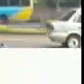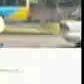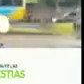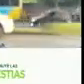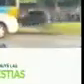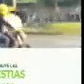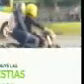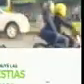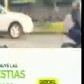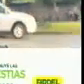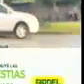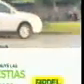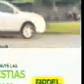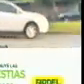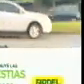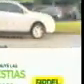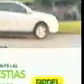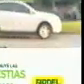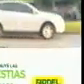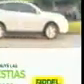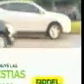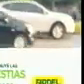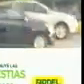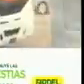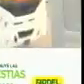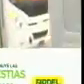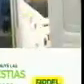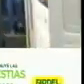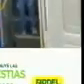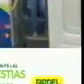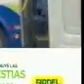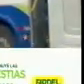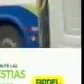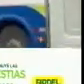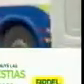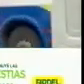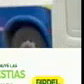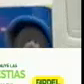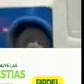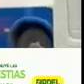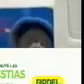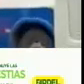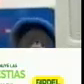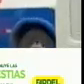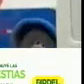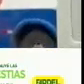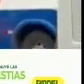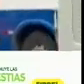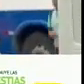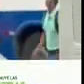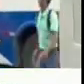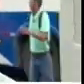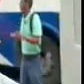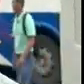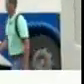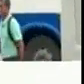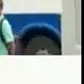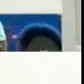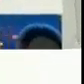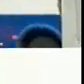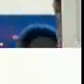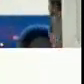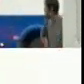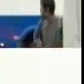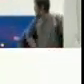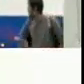Pasé como mis 20 años, digamos así, que tomaba, ¿verdad? Yo también tenía problemas con la